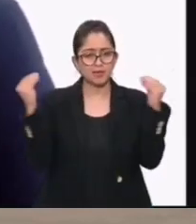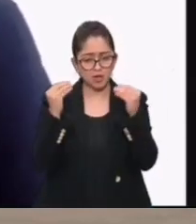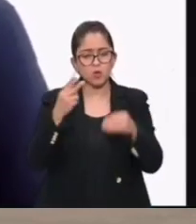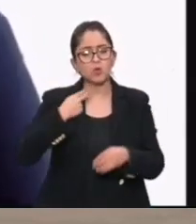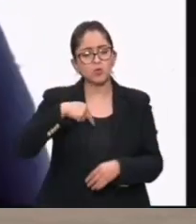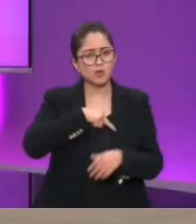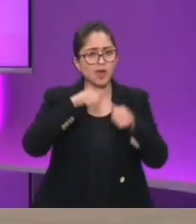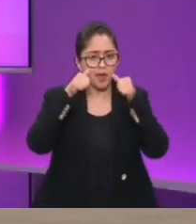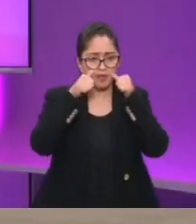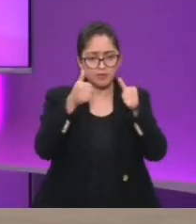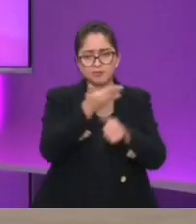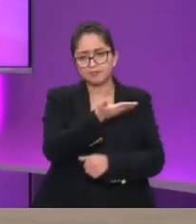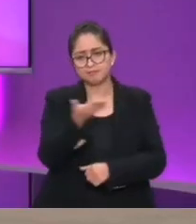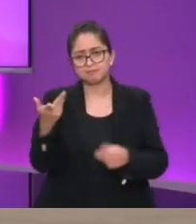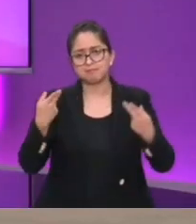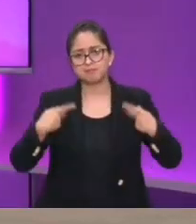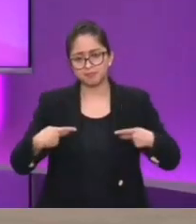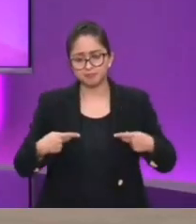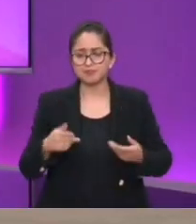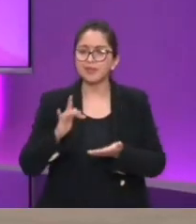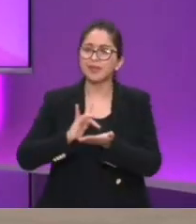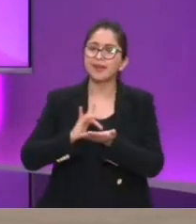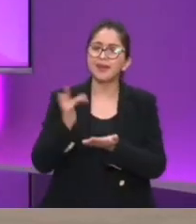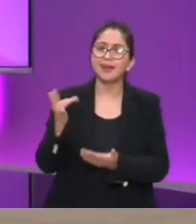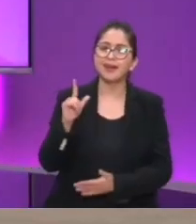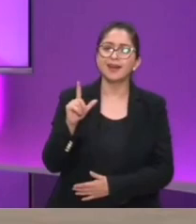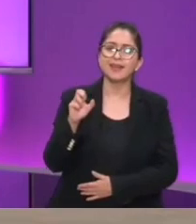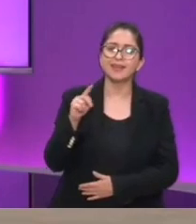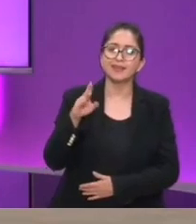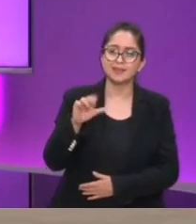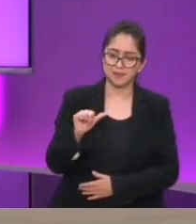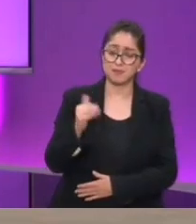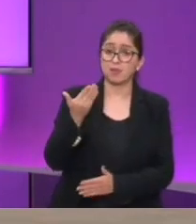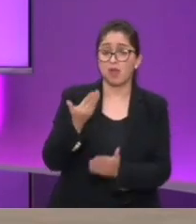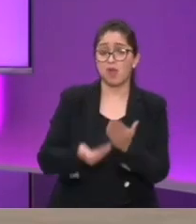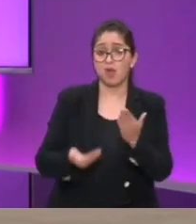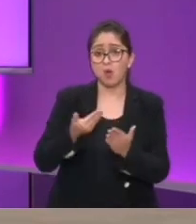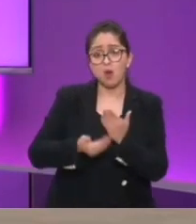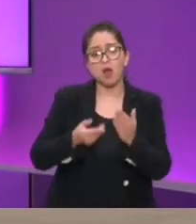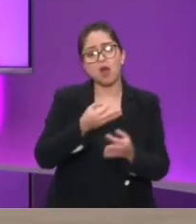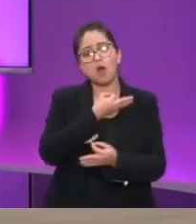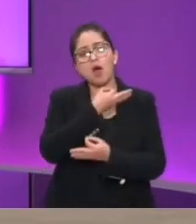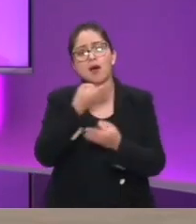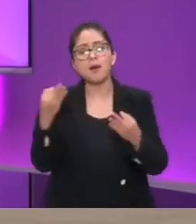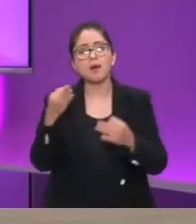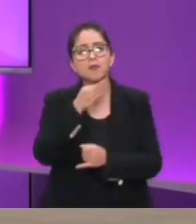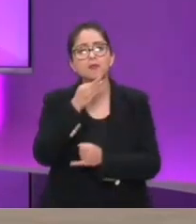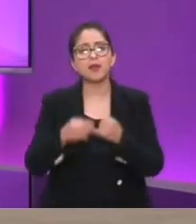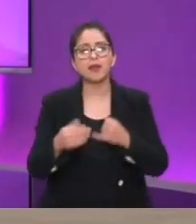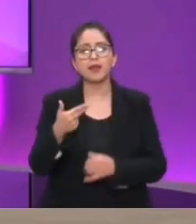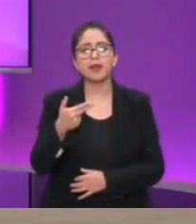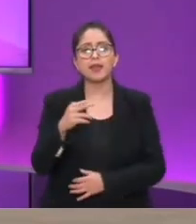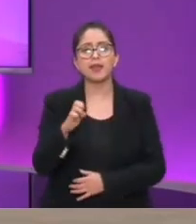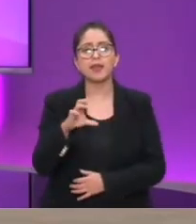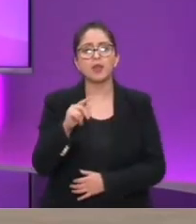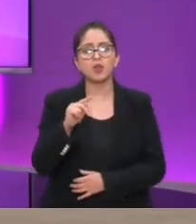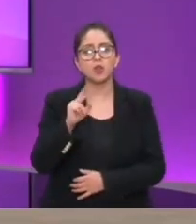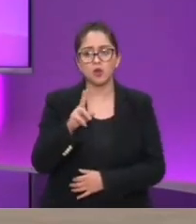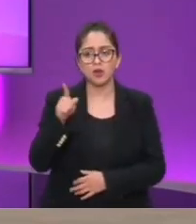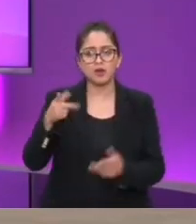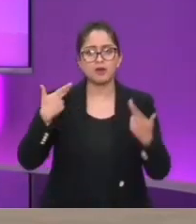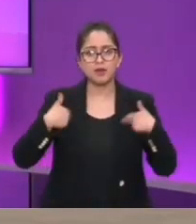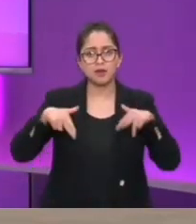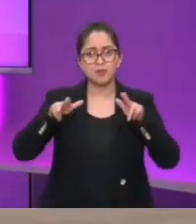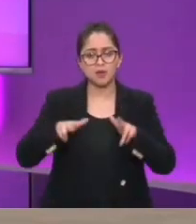órdenes. Muchas gracias, Leticia. Y ahora damos paso al mensaje final de Héctor Ramírez Barba,